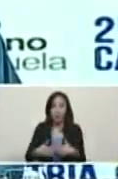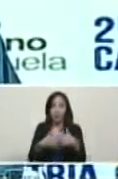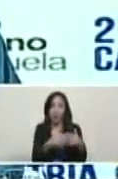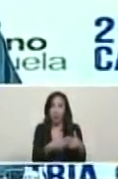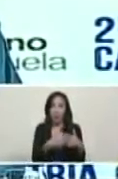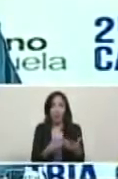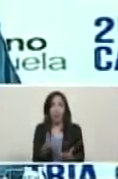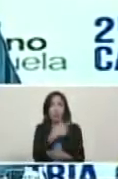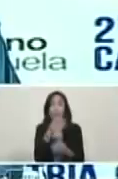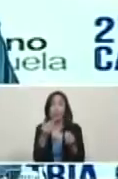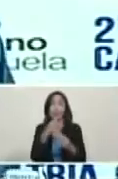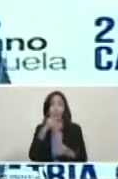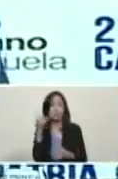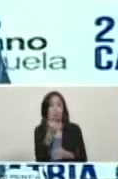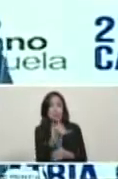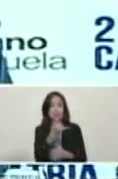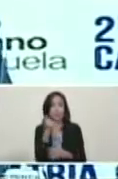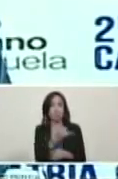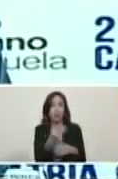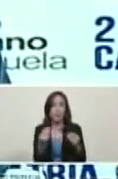lo hemos denunciado.